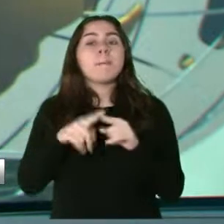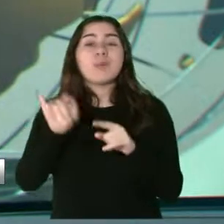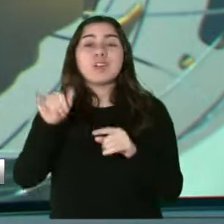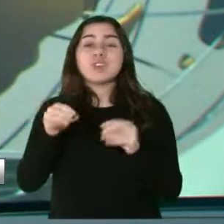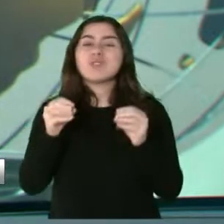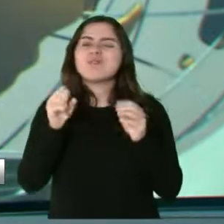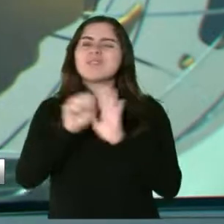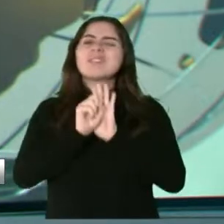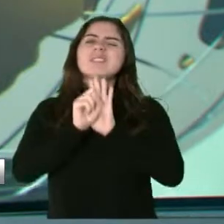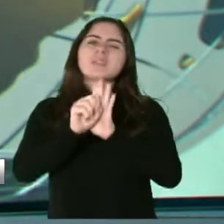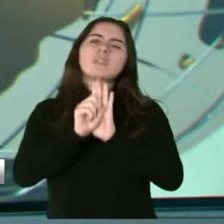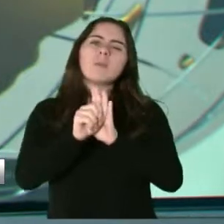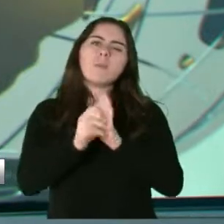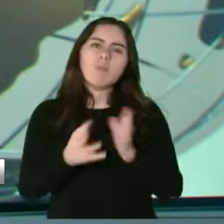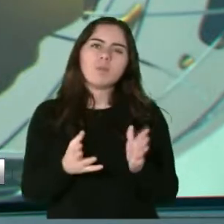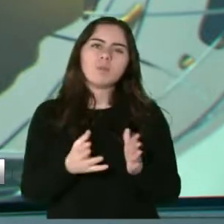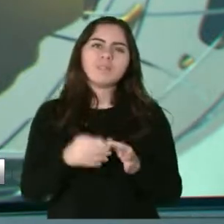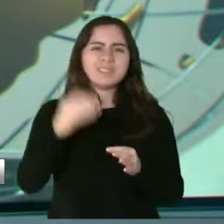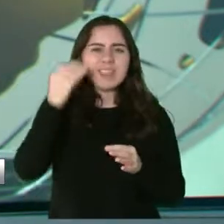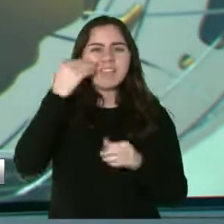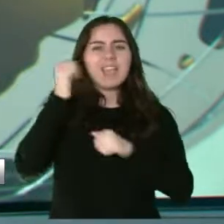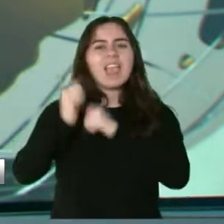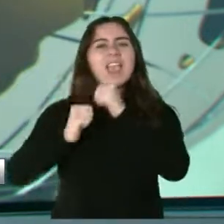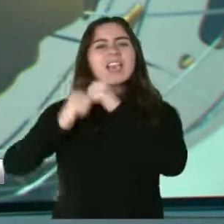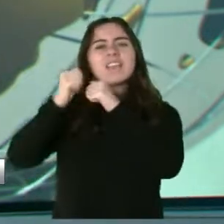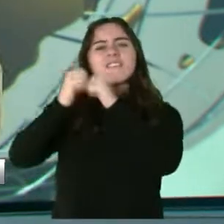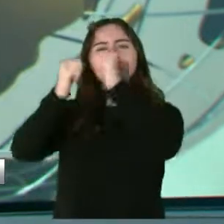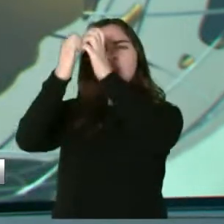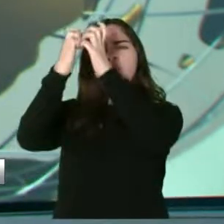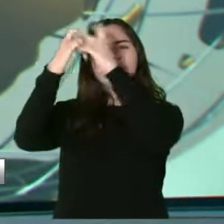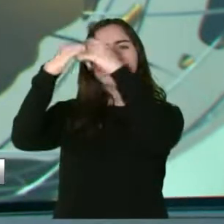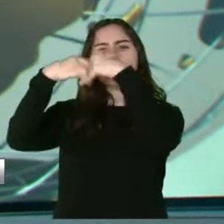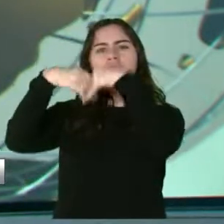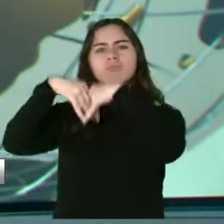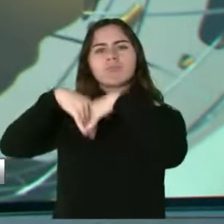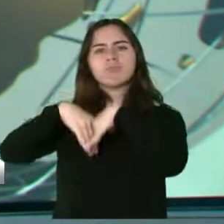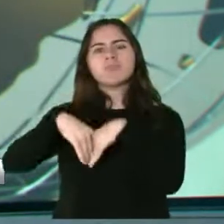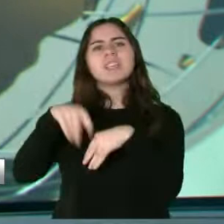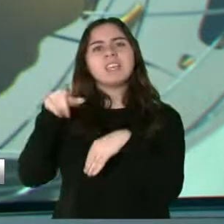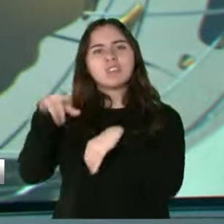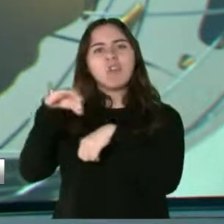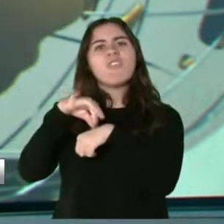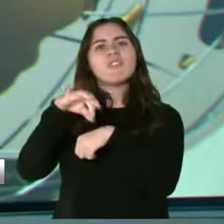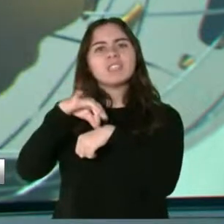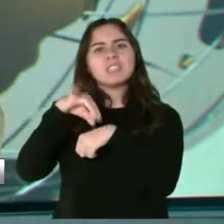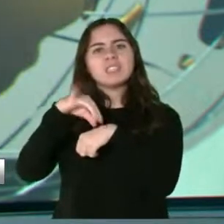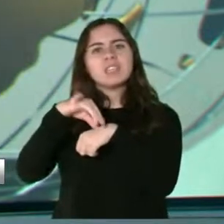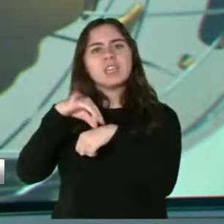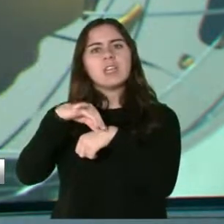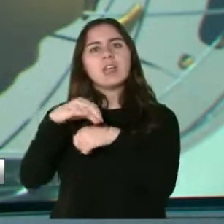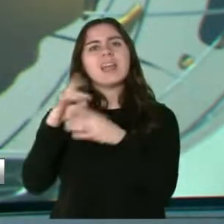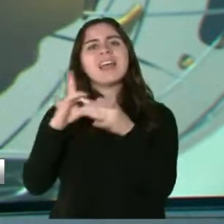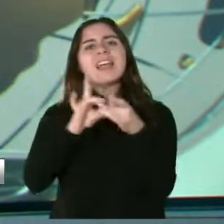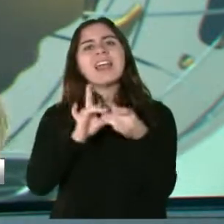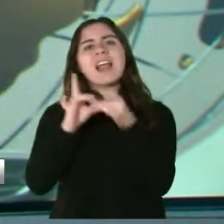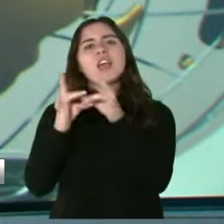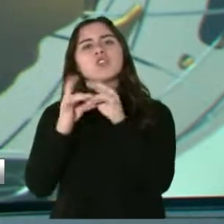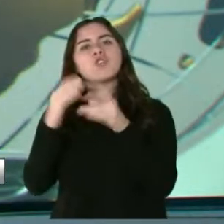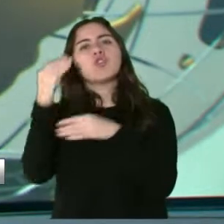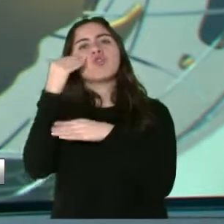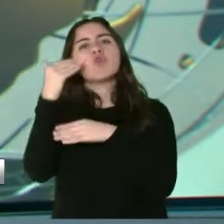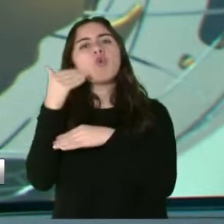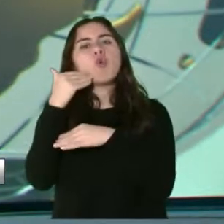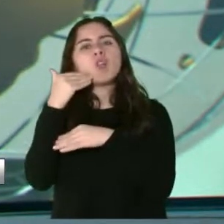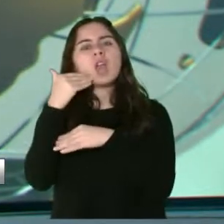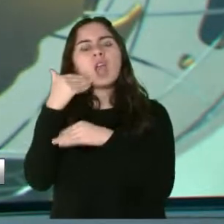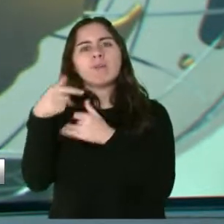otra cosa. Hablamos del derrumbe del edificio. Del derrumbe del edificio, ¿verdad? Del edificio de la Oficina de Relaciones Intercoreanas que se encontraba en la zona